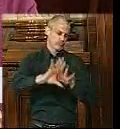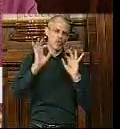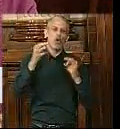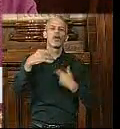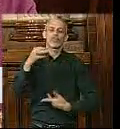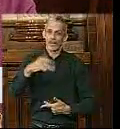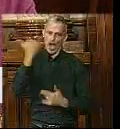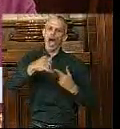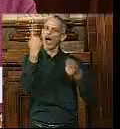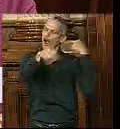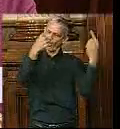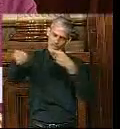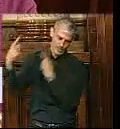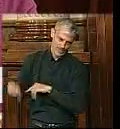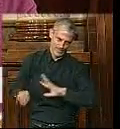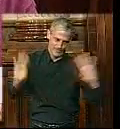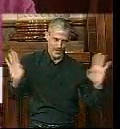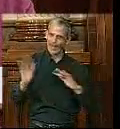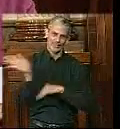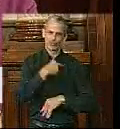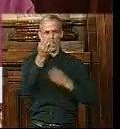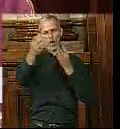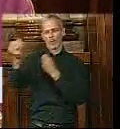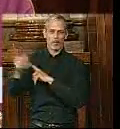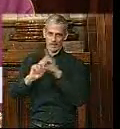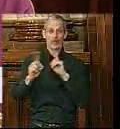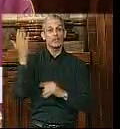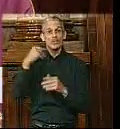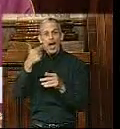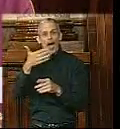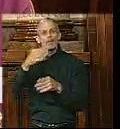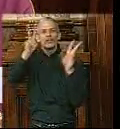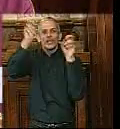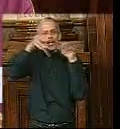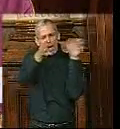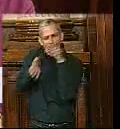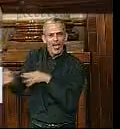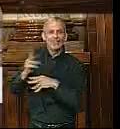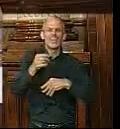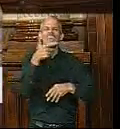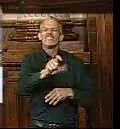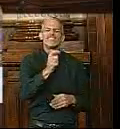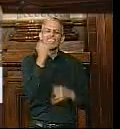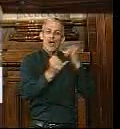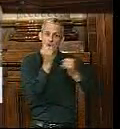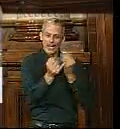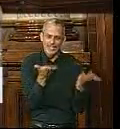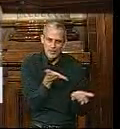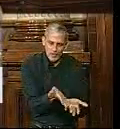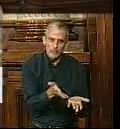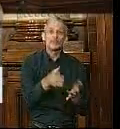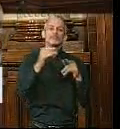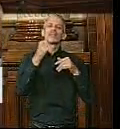además que ver... hay calidades en las interpretaciones. Sí. Pero vos me habías preguntado de los videolibros. Sí, yo quiero de los videolibros, porque digo,